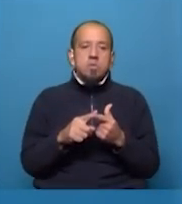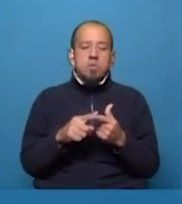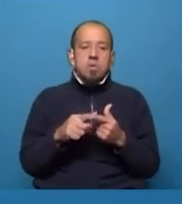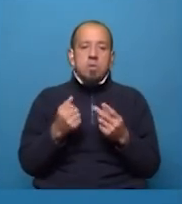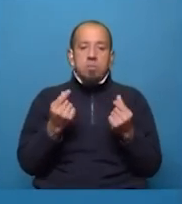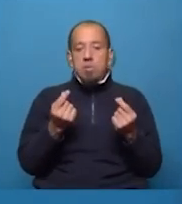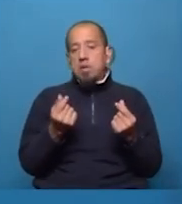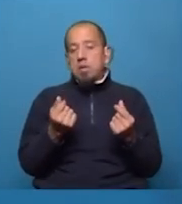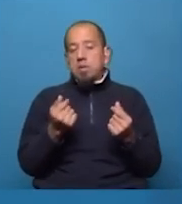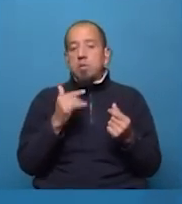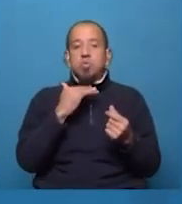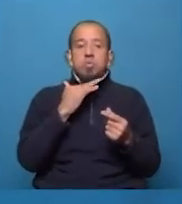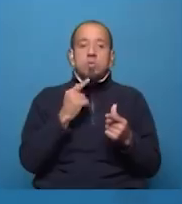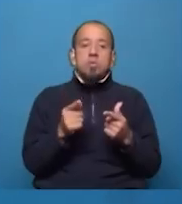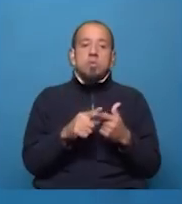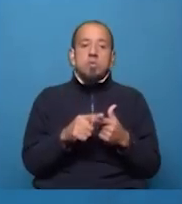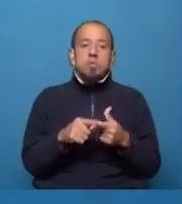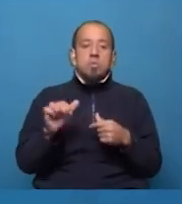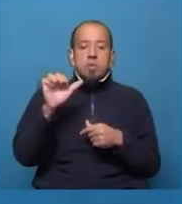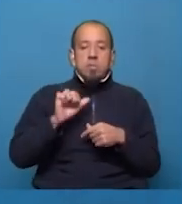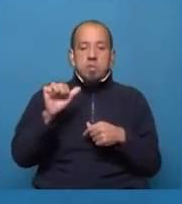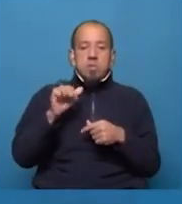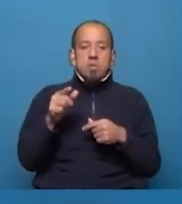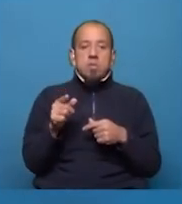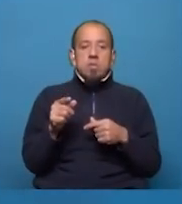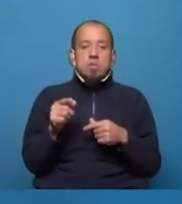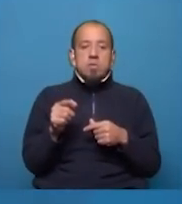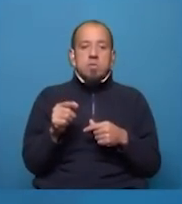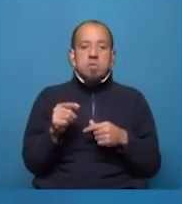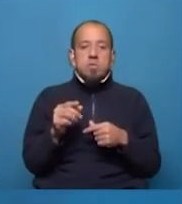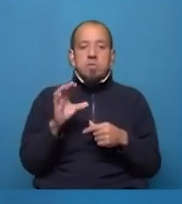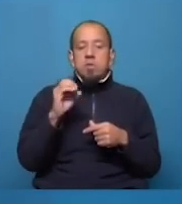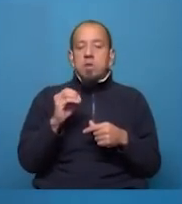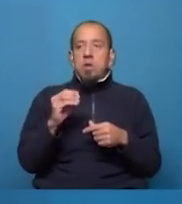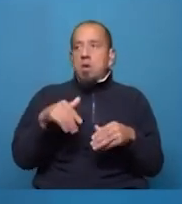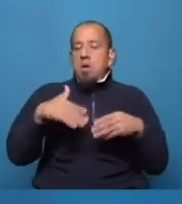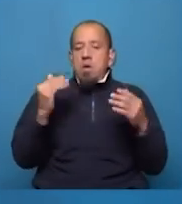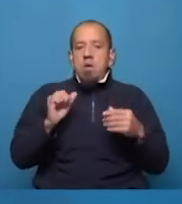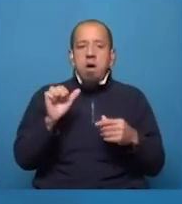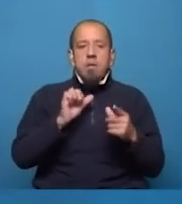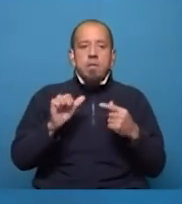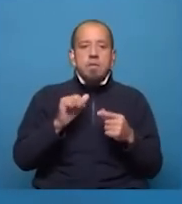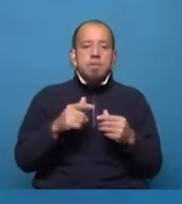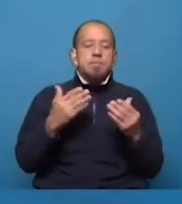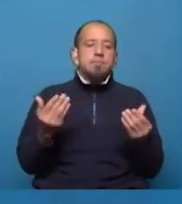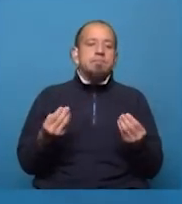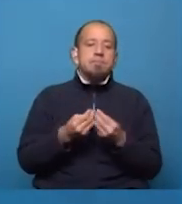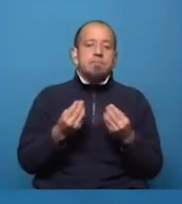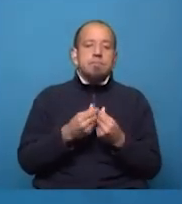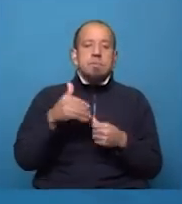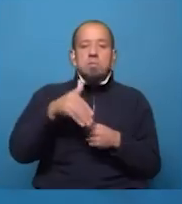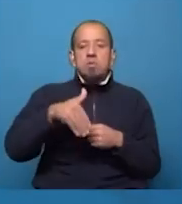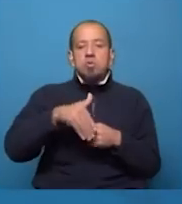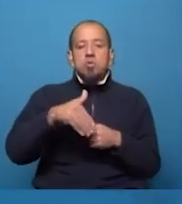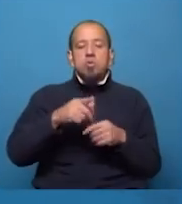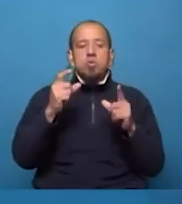ahora una empresa o debe otra que mueve cientos de millones de dólares